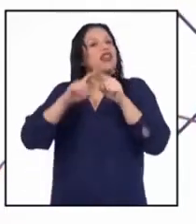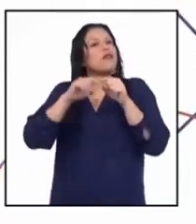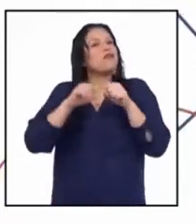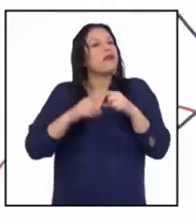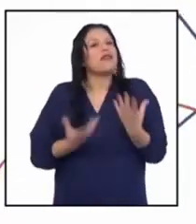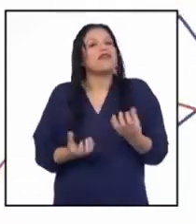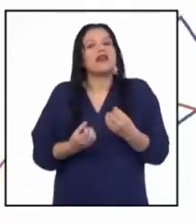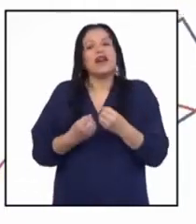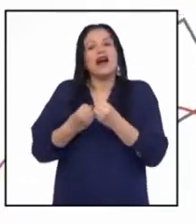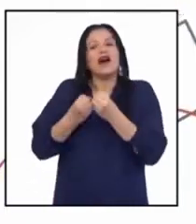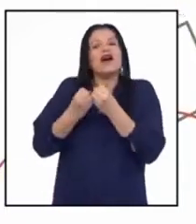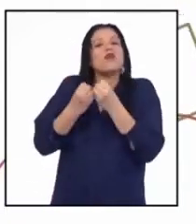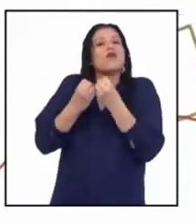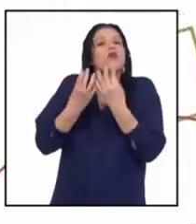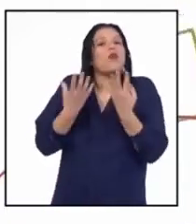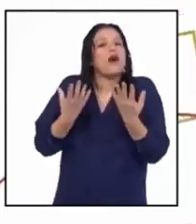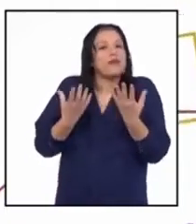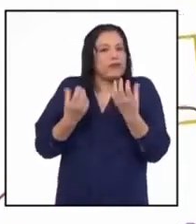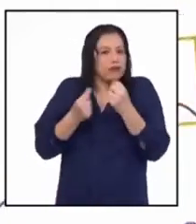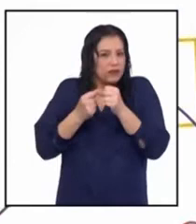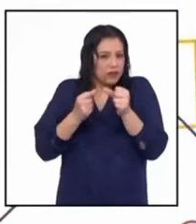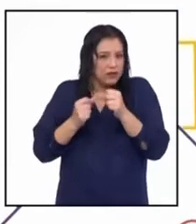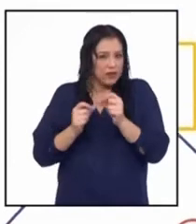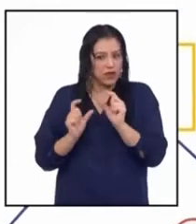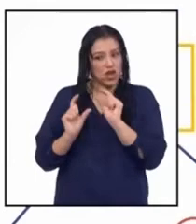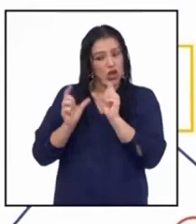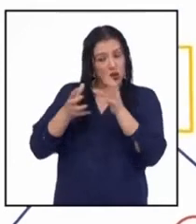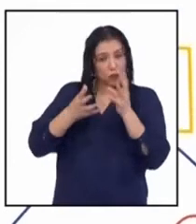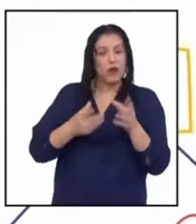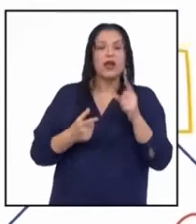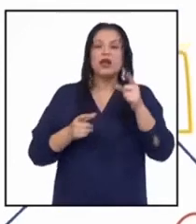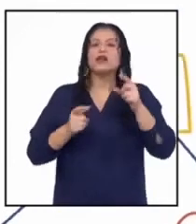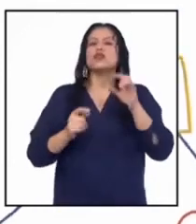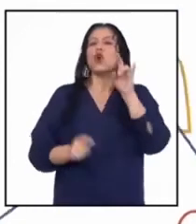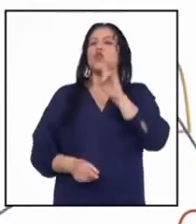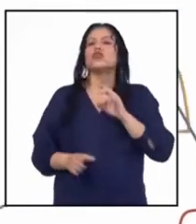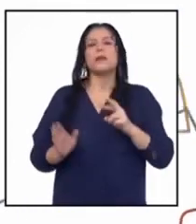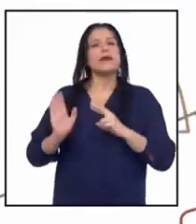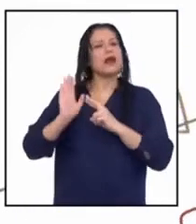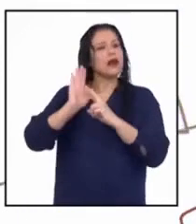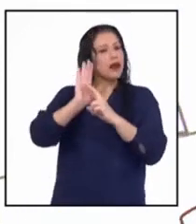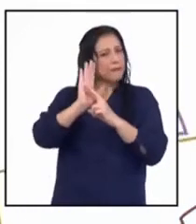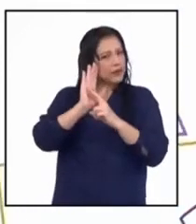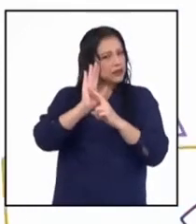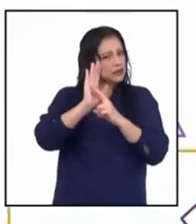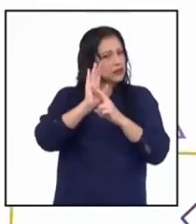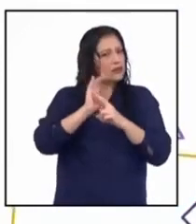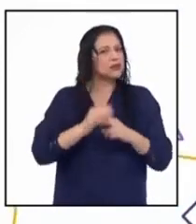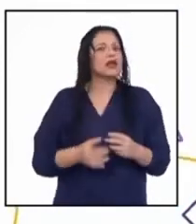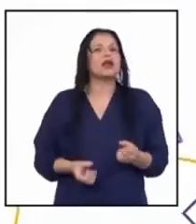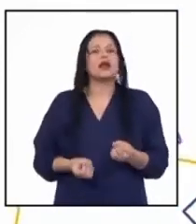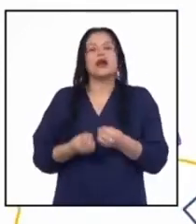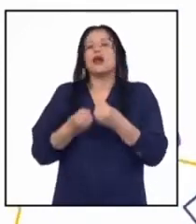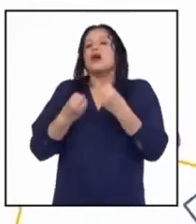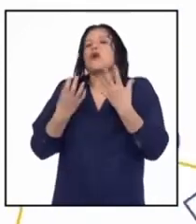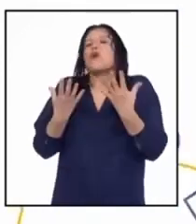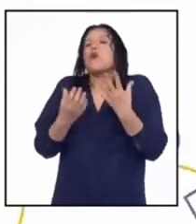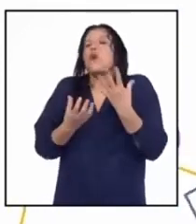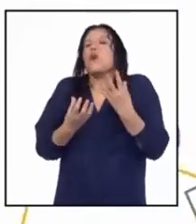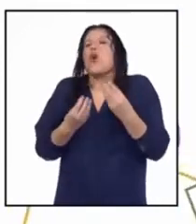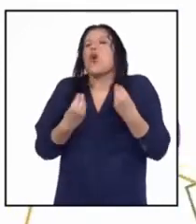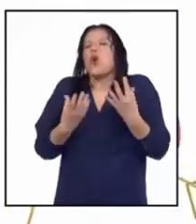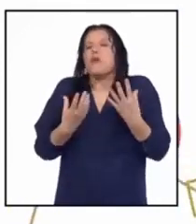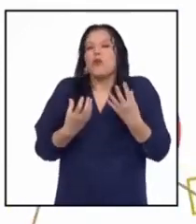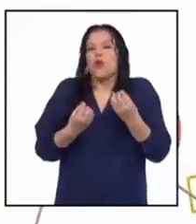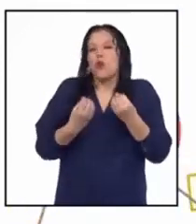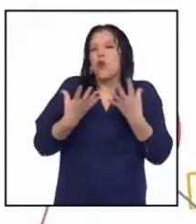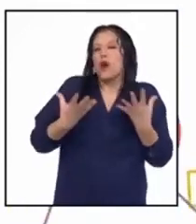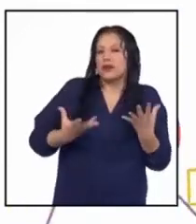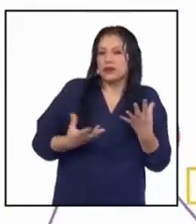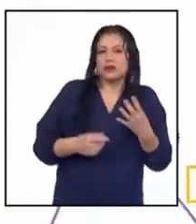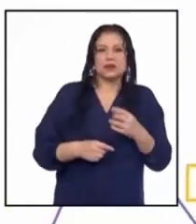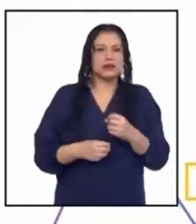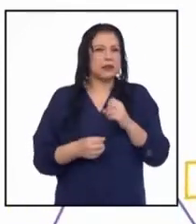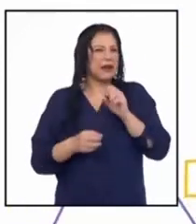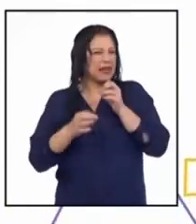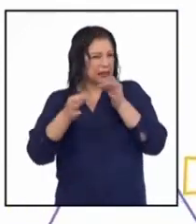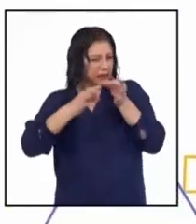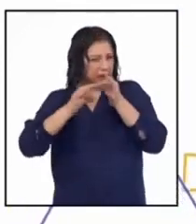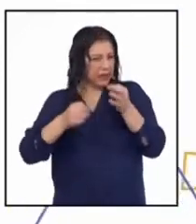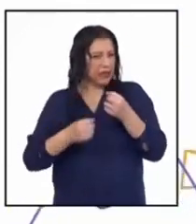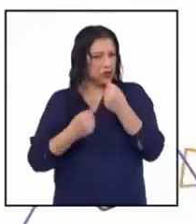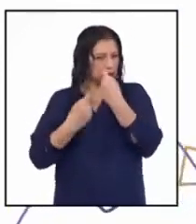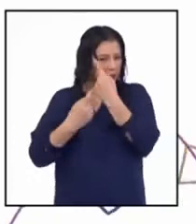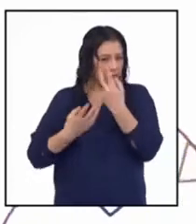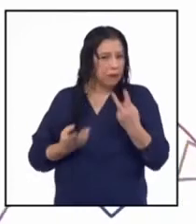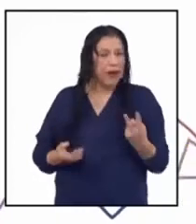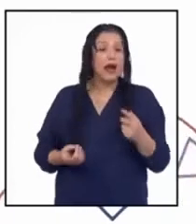datos de cada categoría. Se usa para representar variables cualitativas, de preferencia nominales.